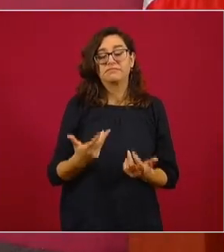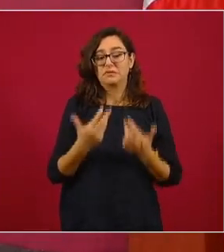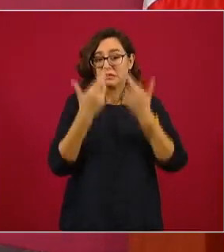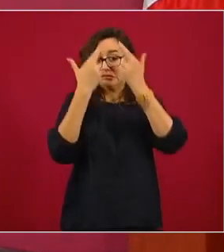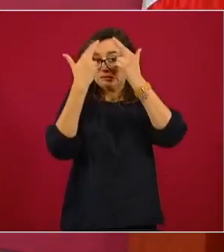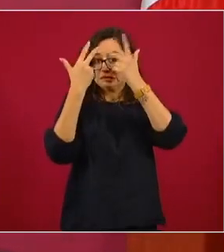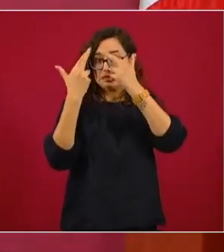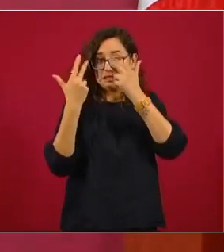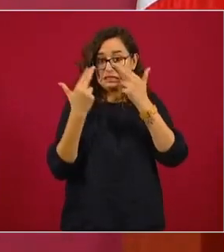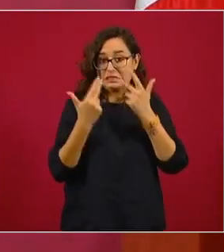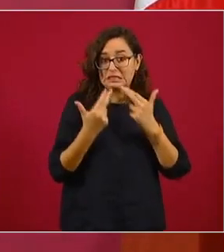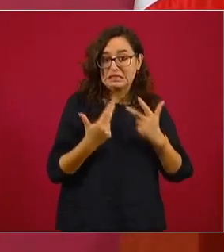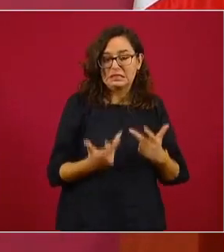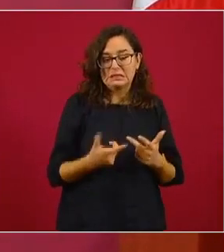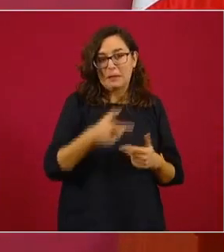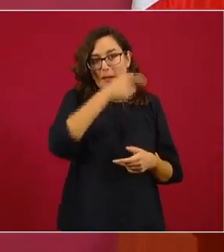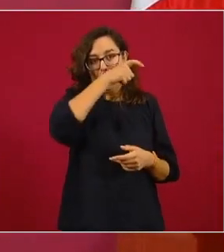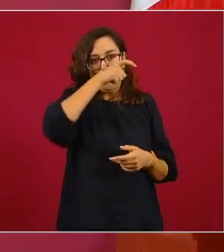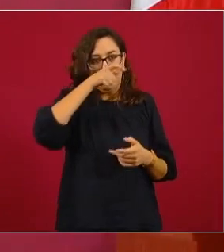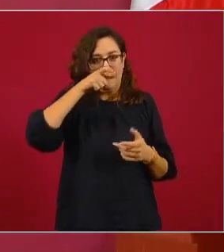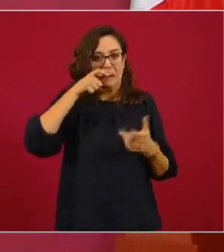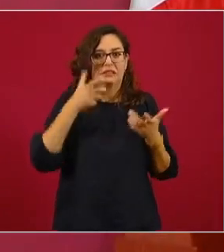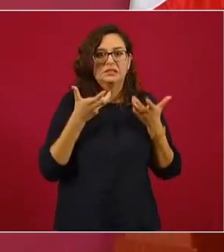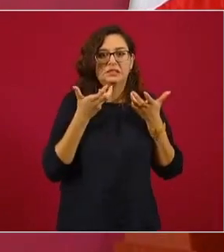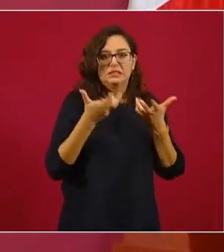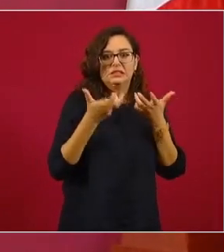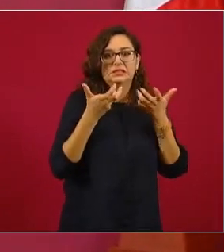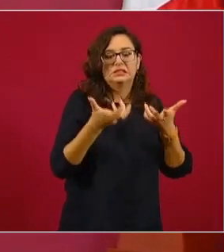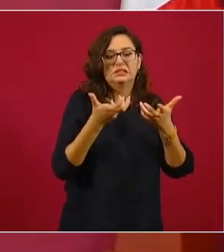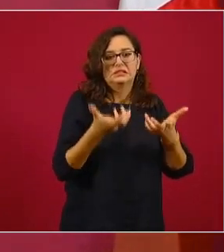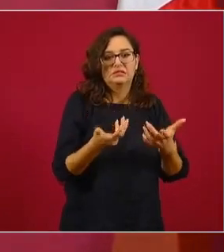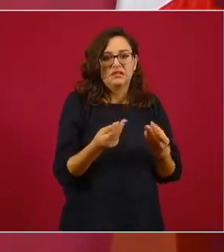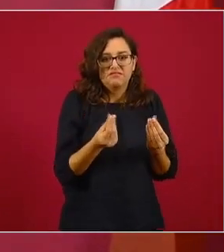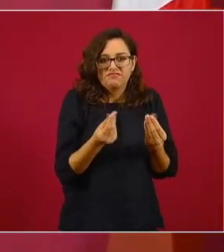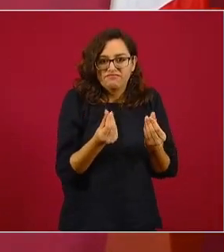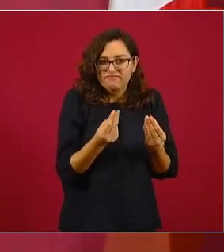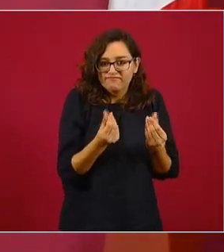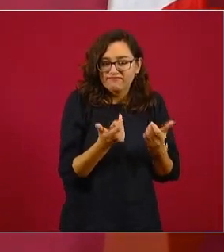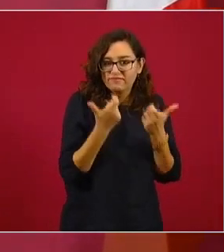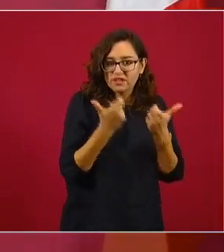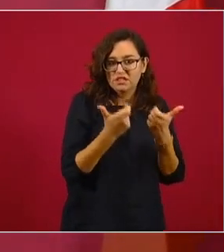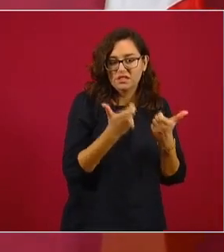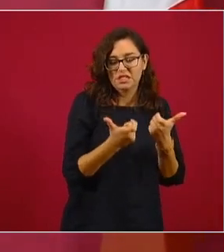afectadas por la ambición a lo material, al dinero,